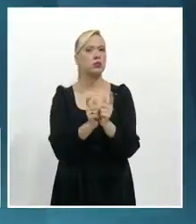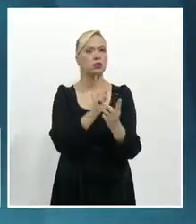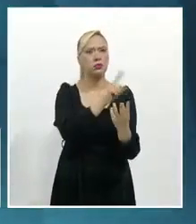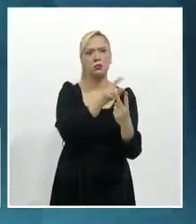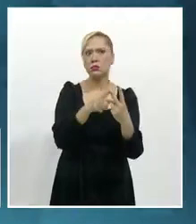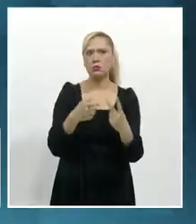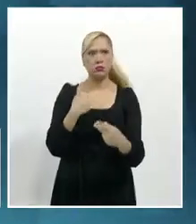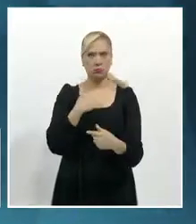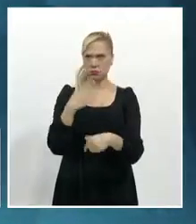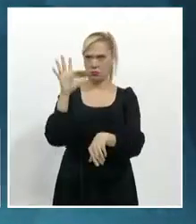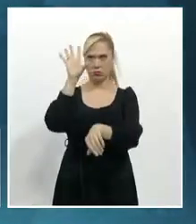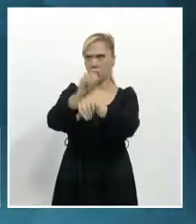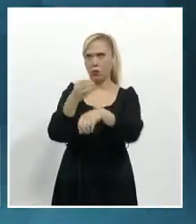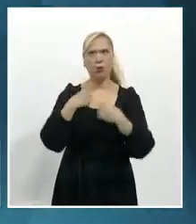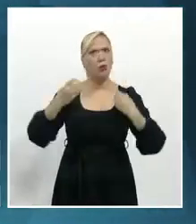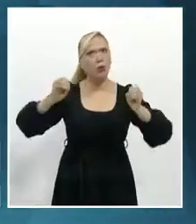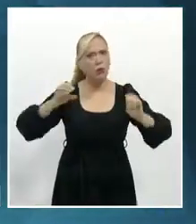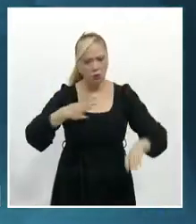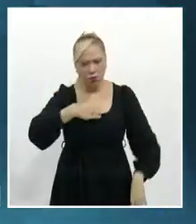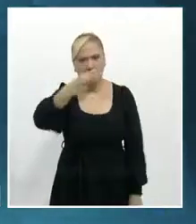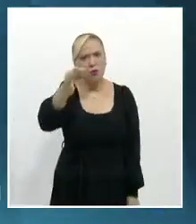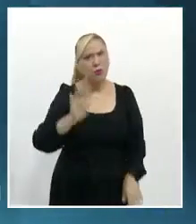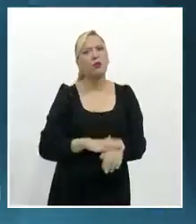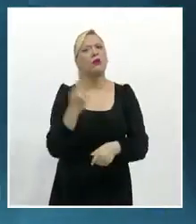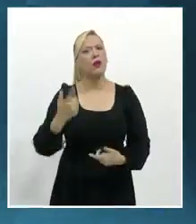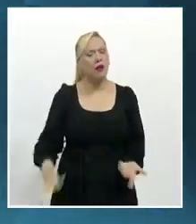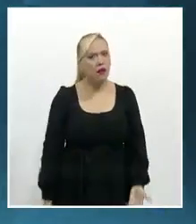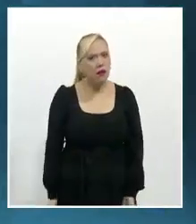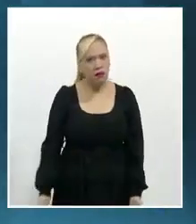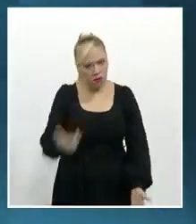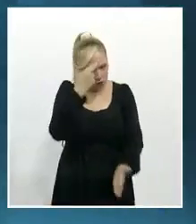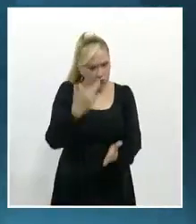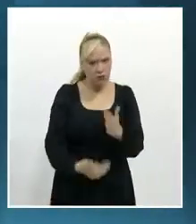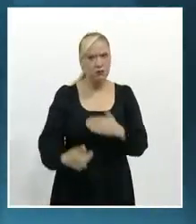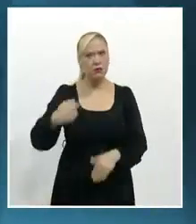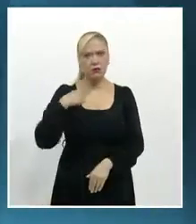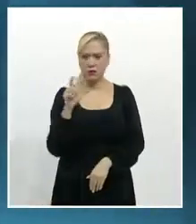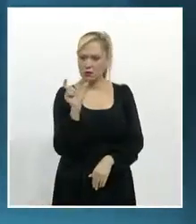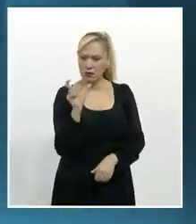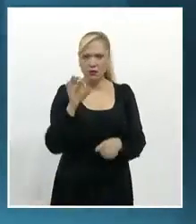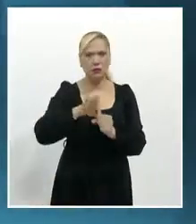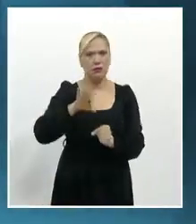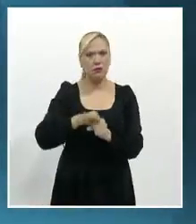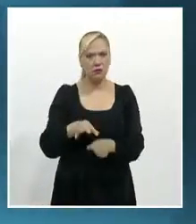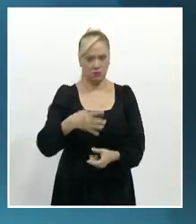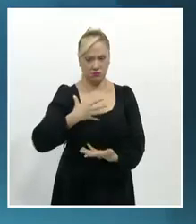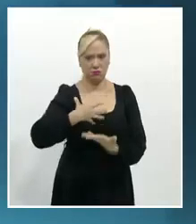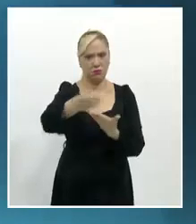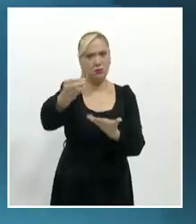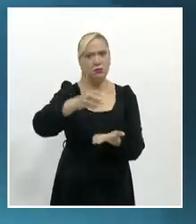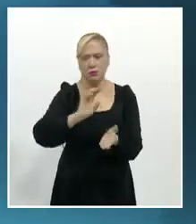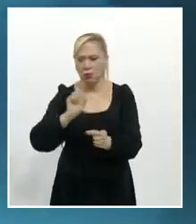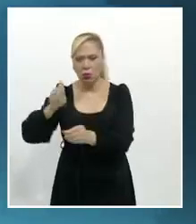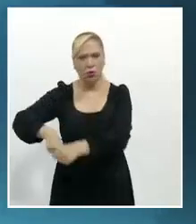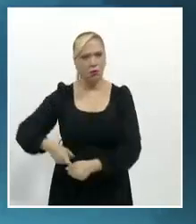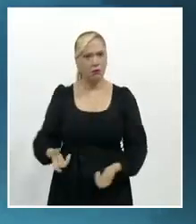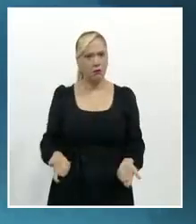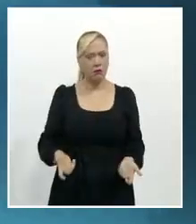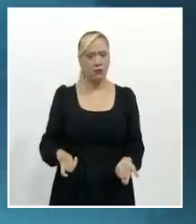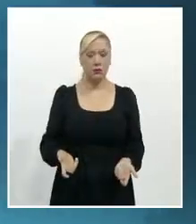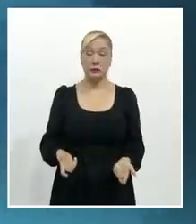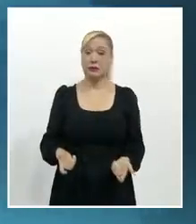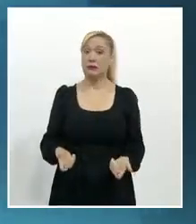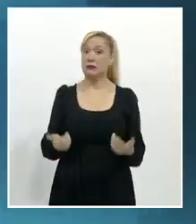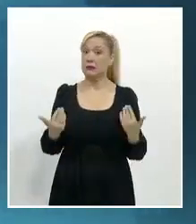su autorización, lo que significó una vulneración de sus datos personales. Además, concluyó que corresponde a los propios